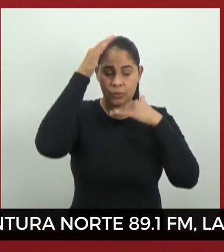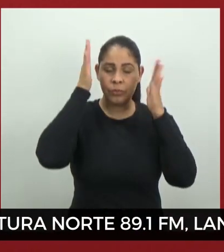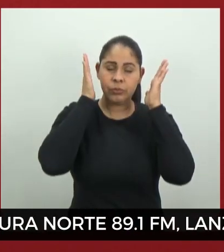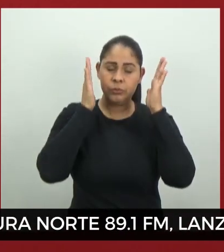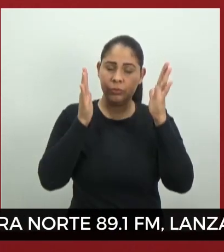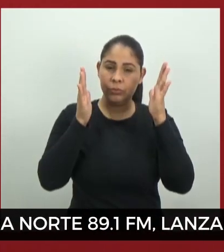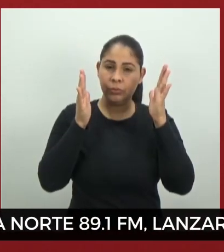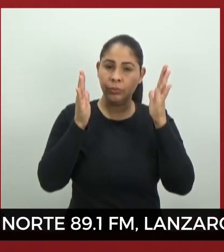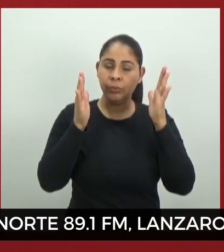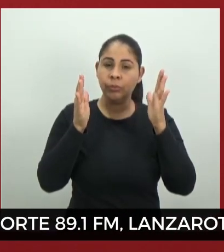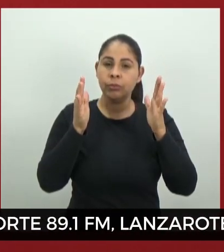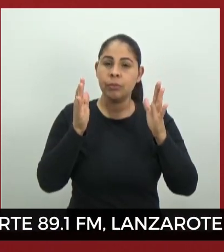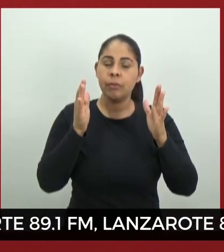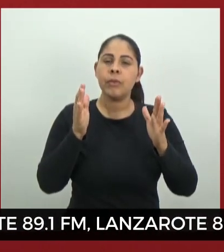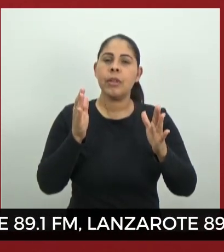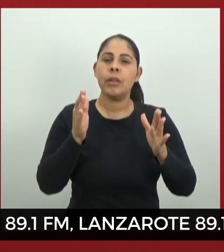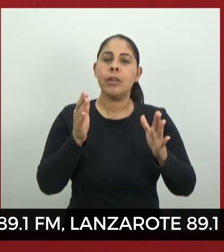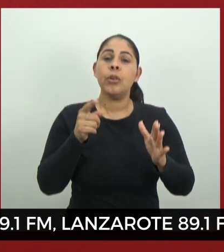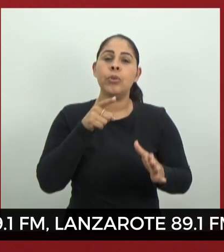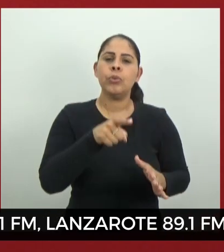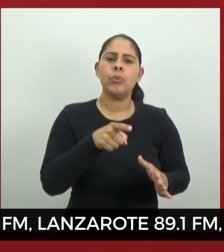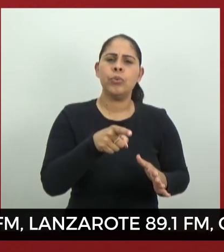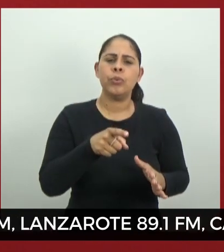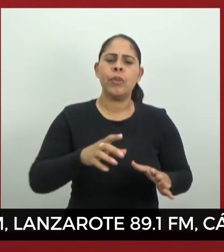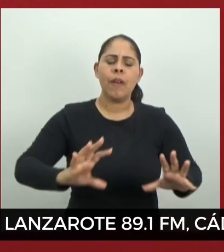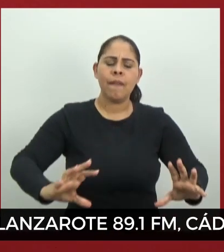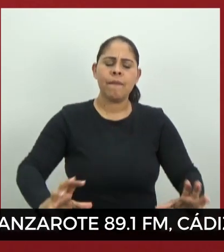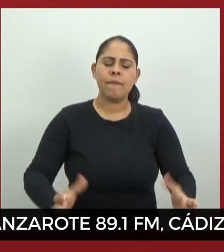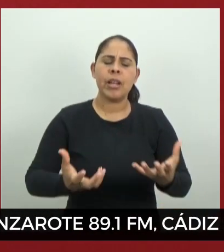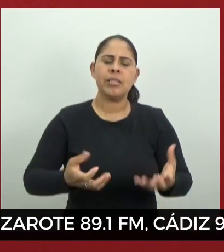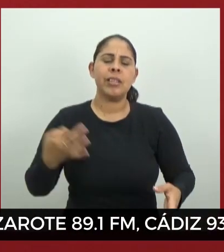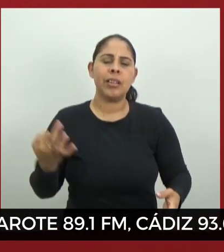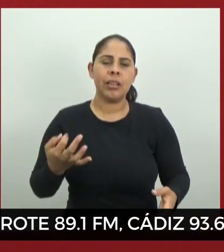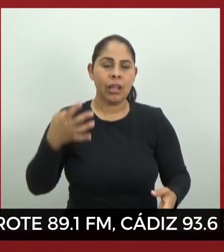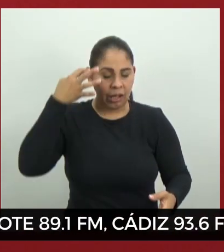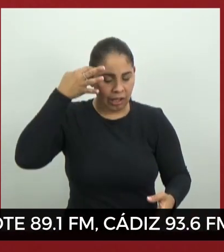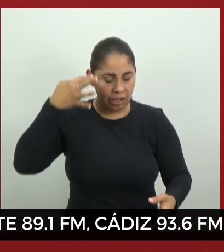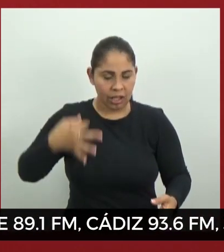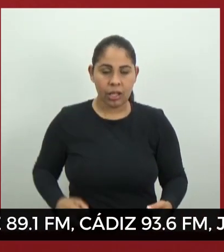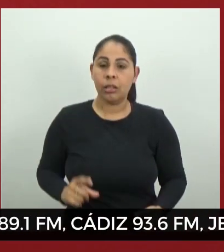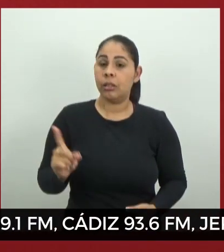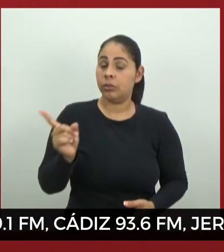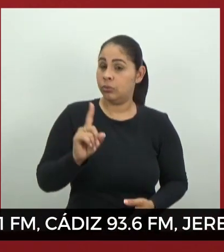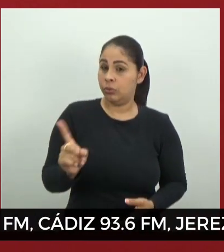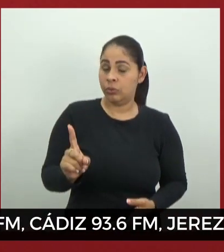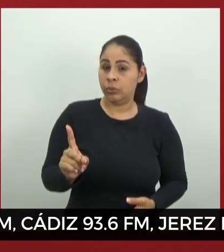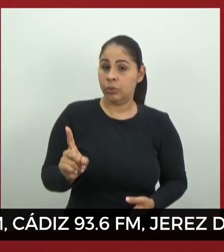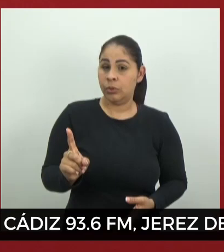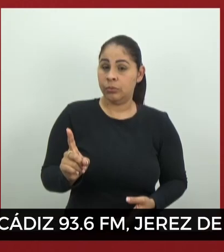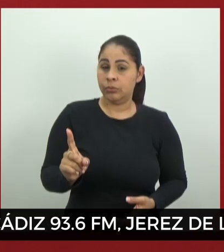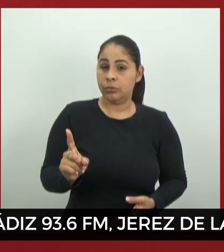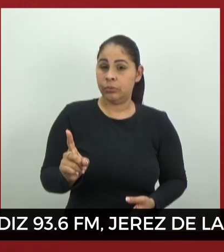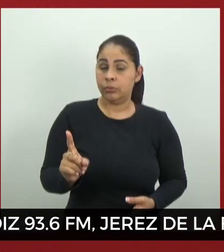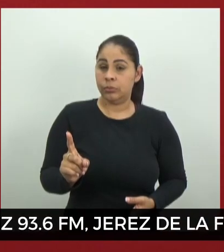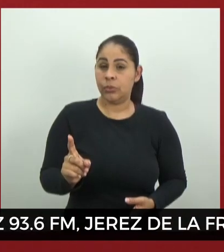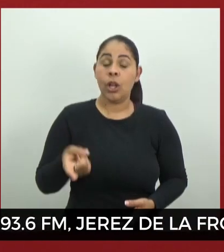ayuno se vence un género de incredulidad que solo se vence con oración y con